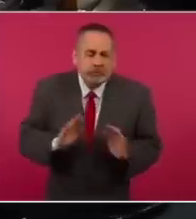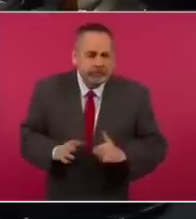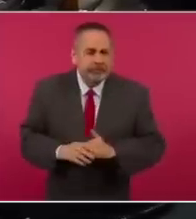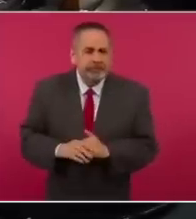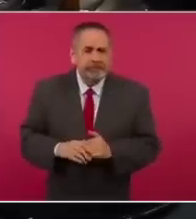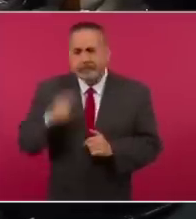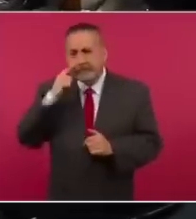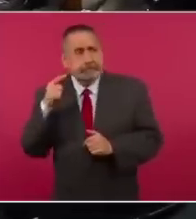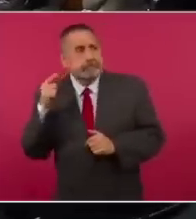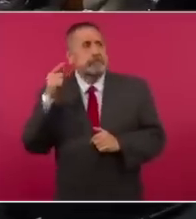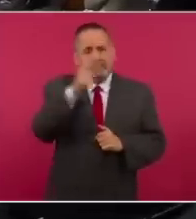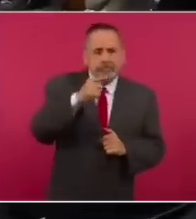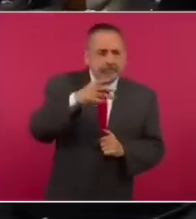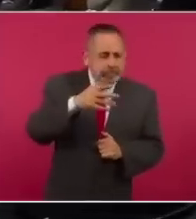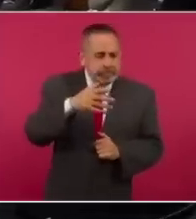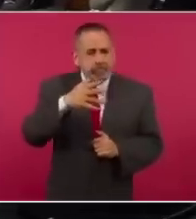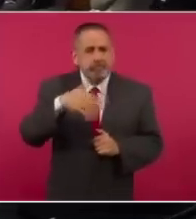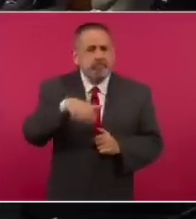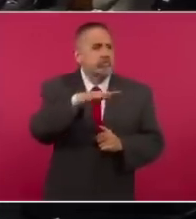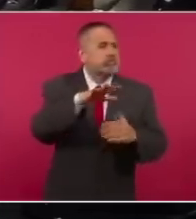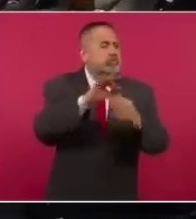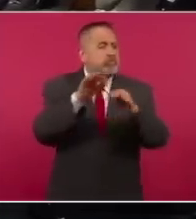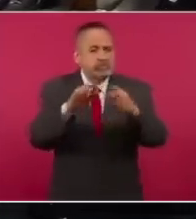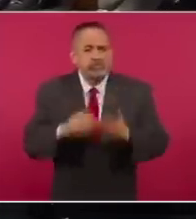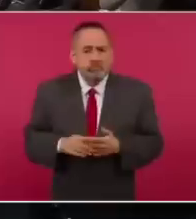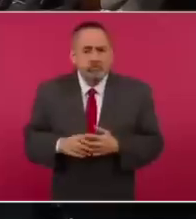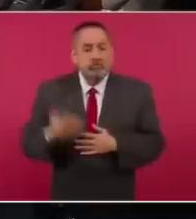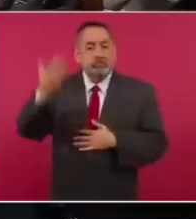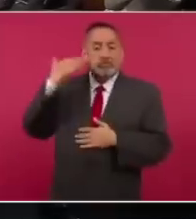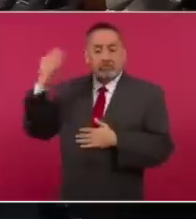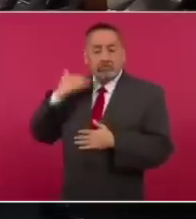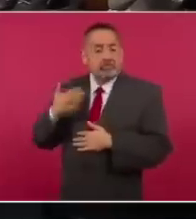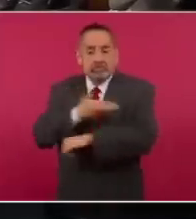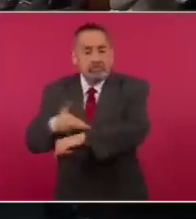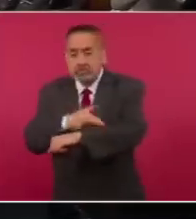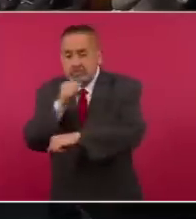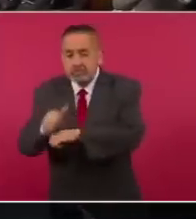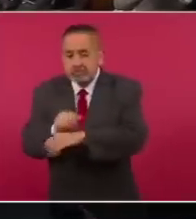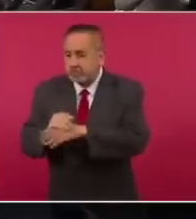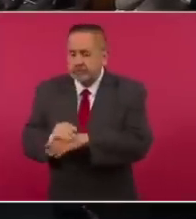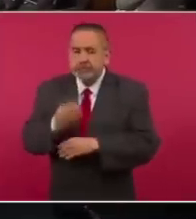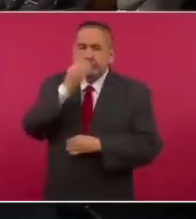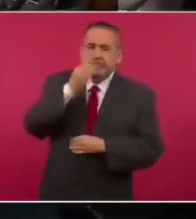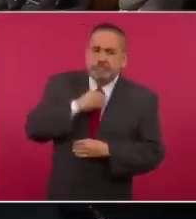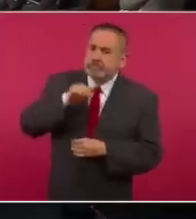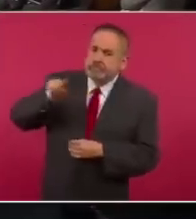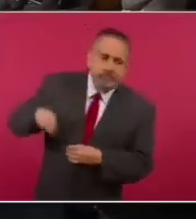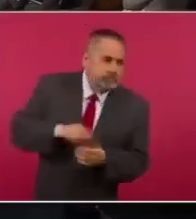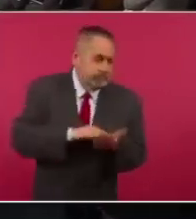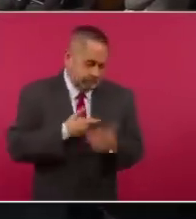el buscar a un traficante, pagarle un dinero y